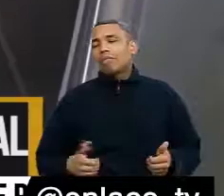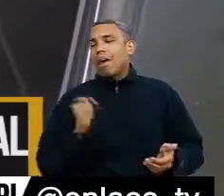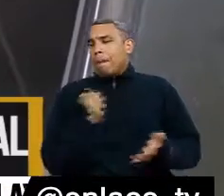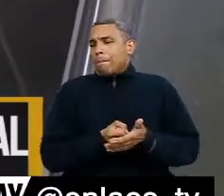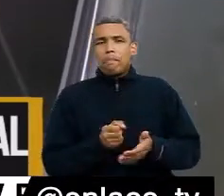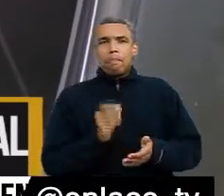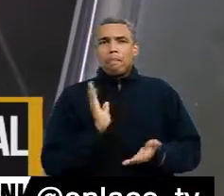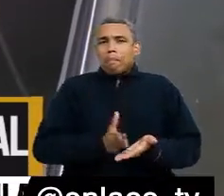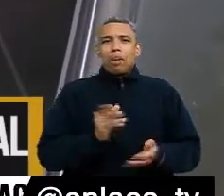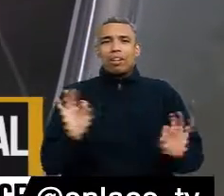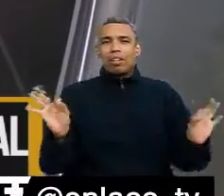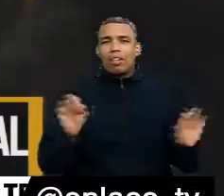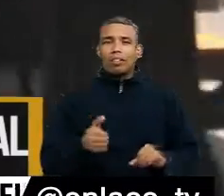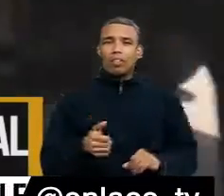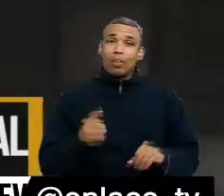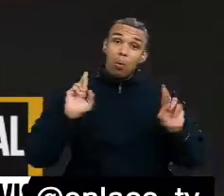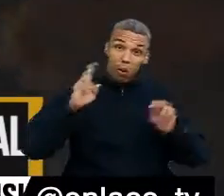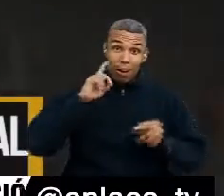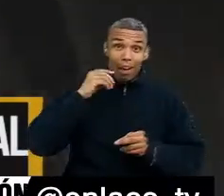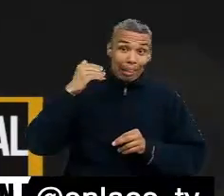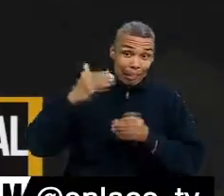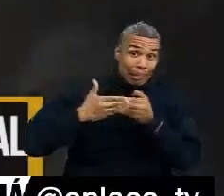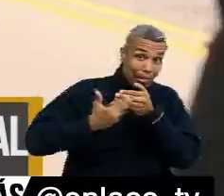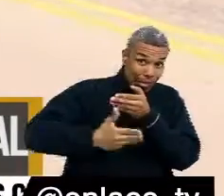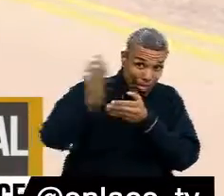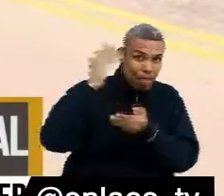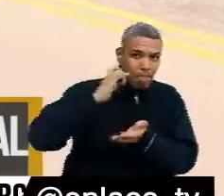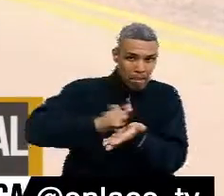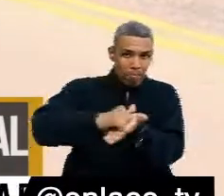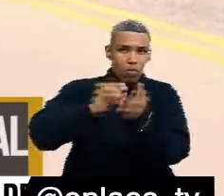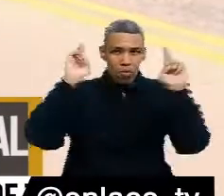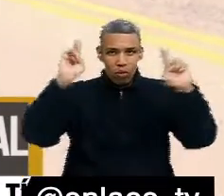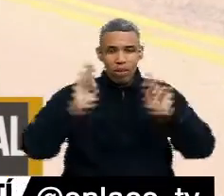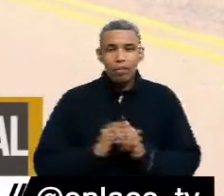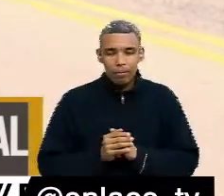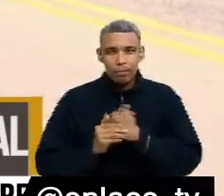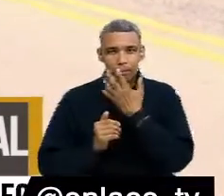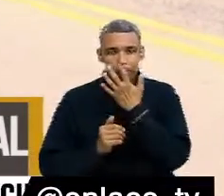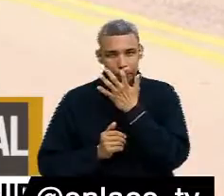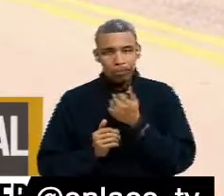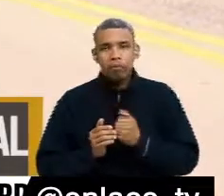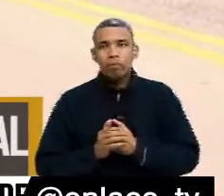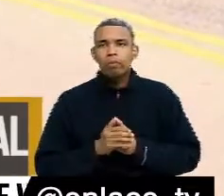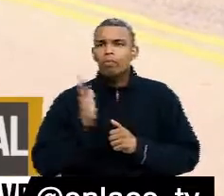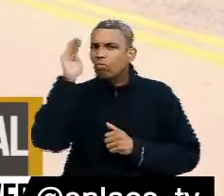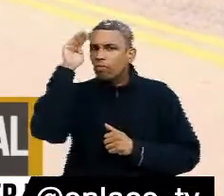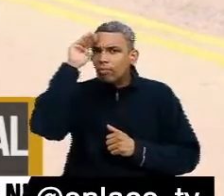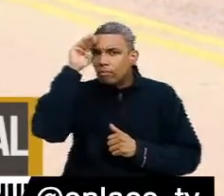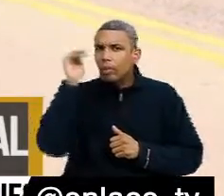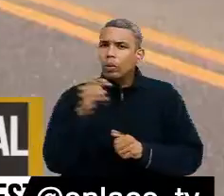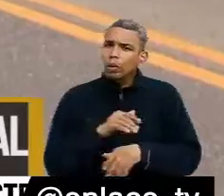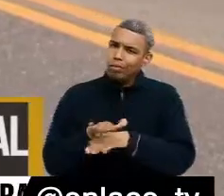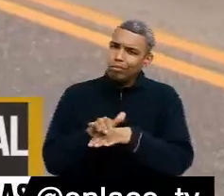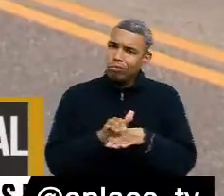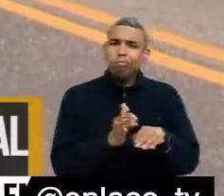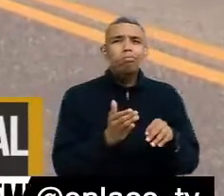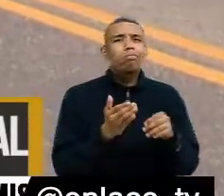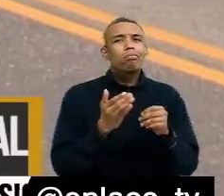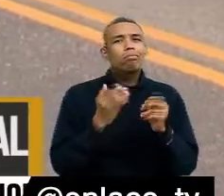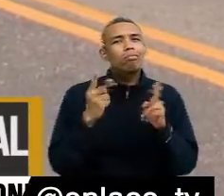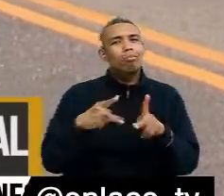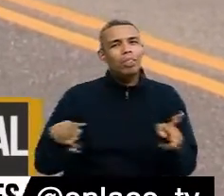debería continuarse ese trabajo. Las autoridades finalizaron felicitando a los viajeros por el buen comportamiento que han tenido en las vías. Sin embargo,